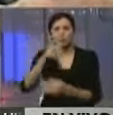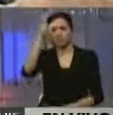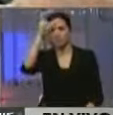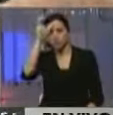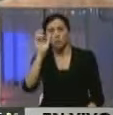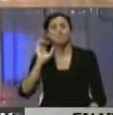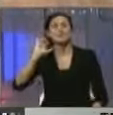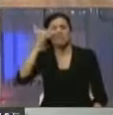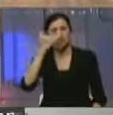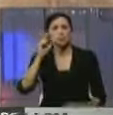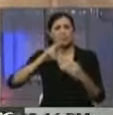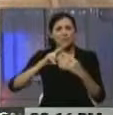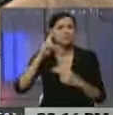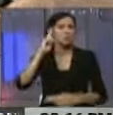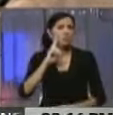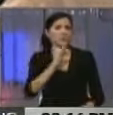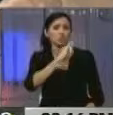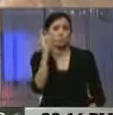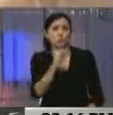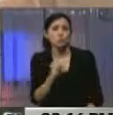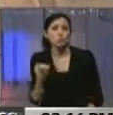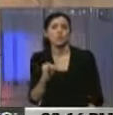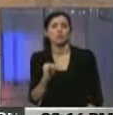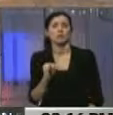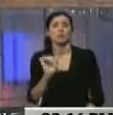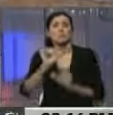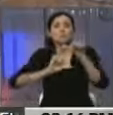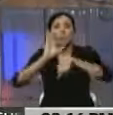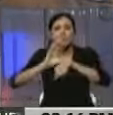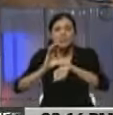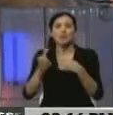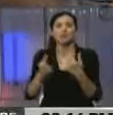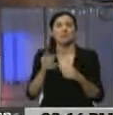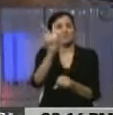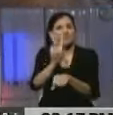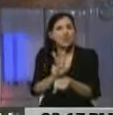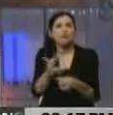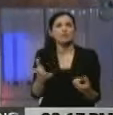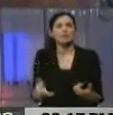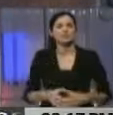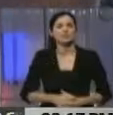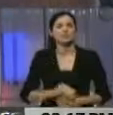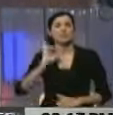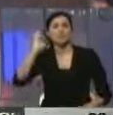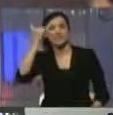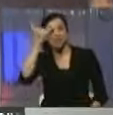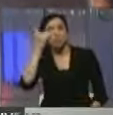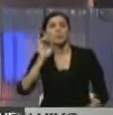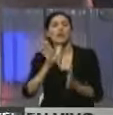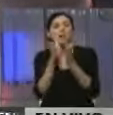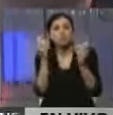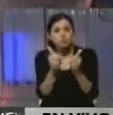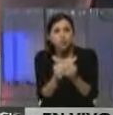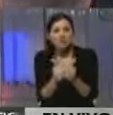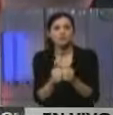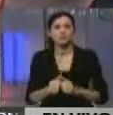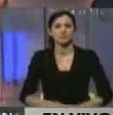Yaracuy, Táchira, Bolívar, Zulia, Distrito Capital, Vargas, Yaracuy, Anzoátegui,